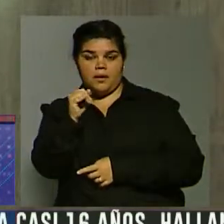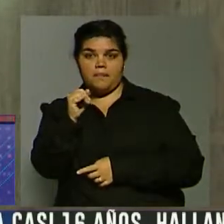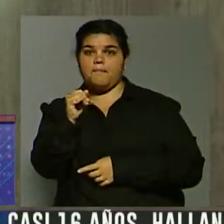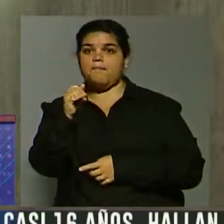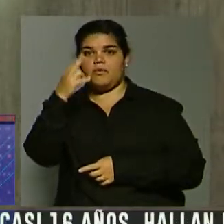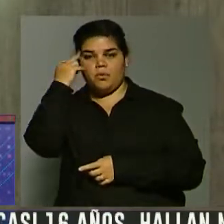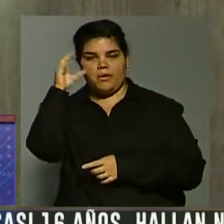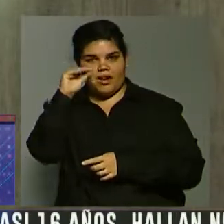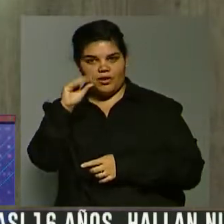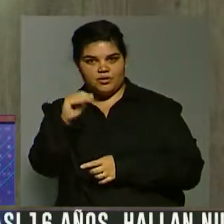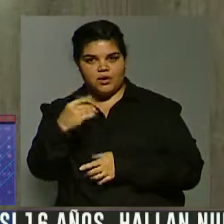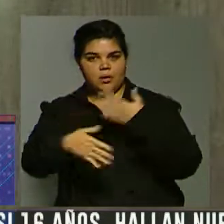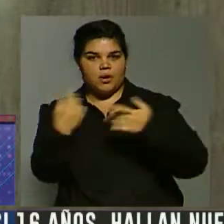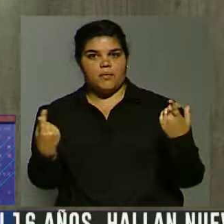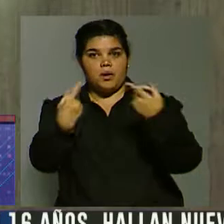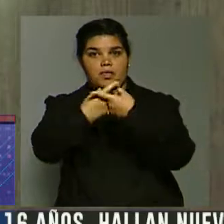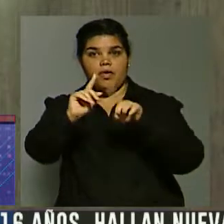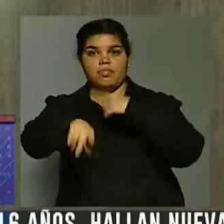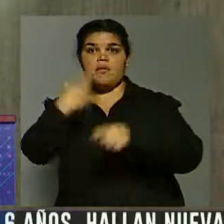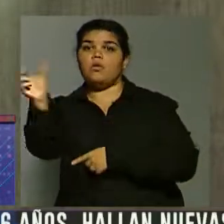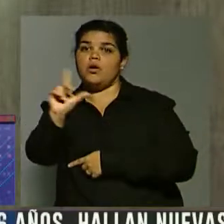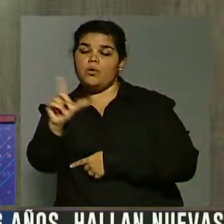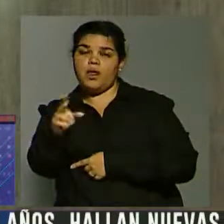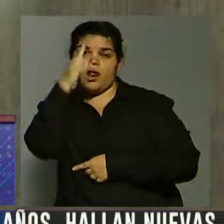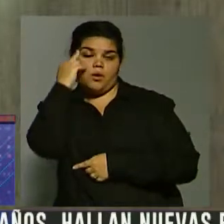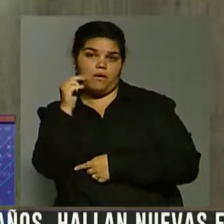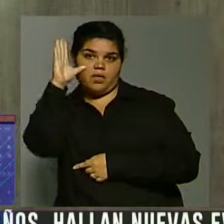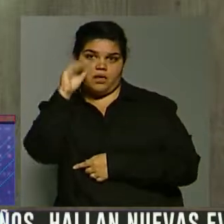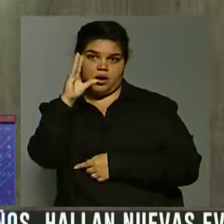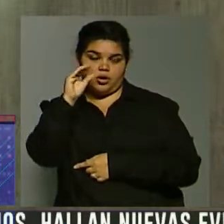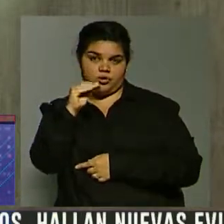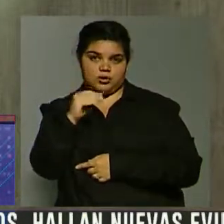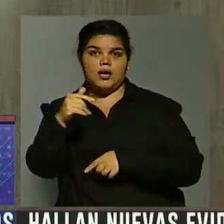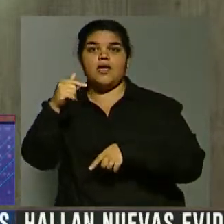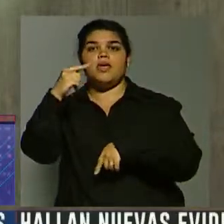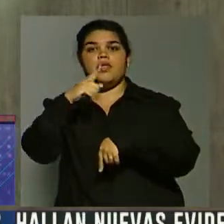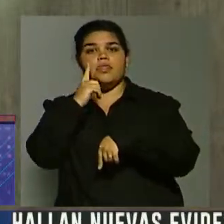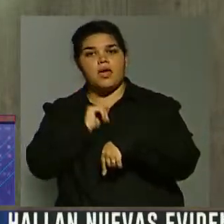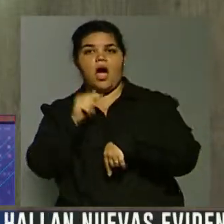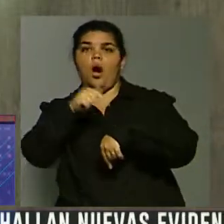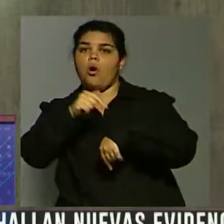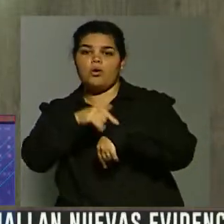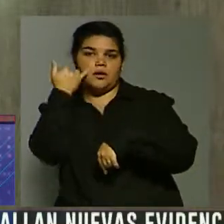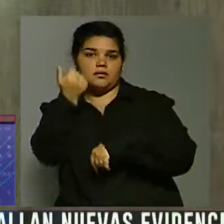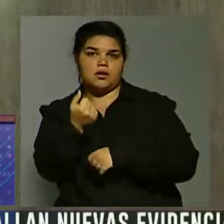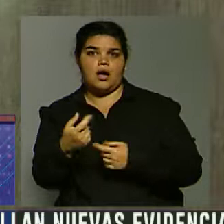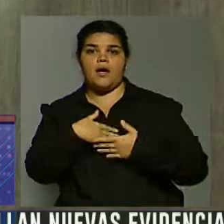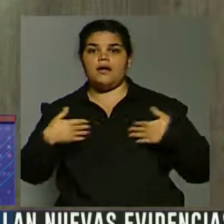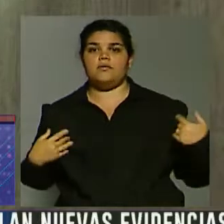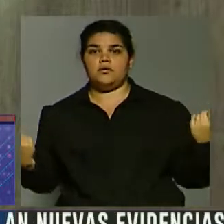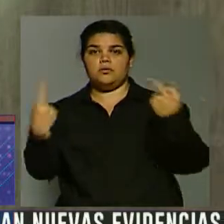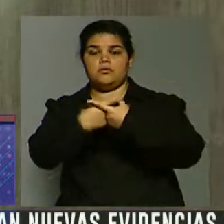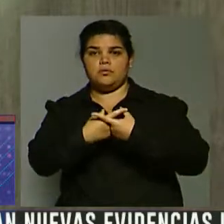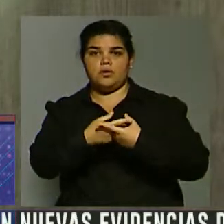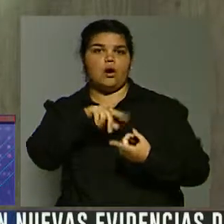vuelta lo va a estar jugando el día lunes a las 21 horas, confirmado el día y el horario entre Gimnasia y Sportivo Belgrano